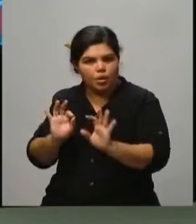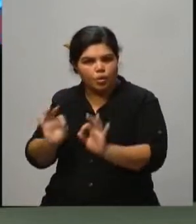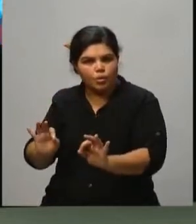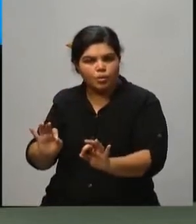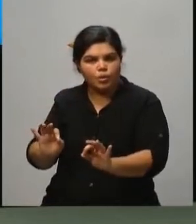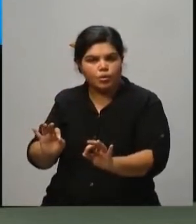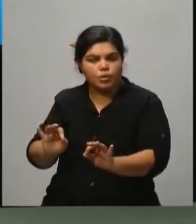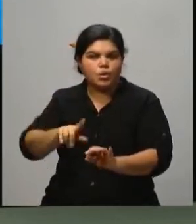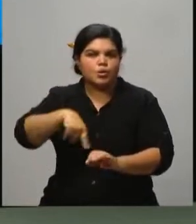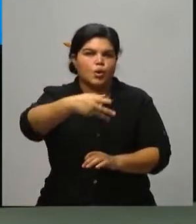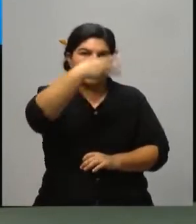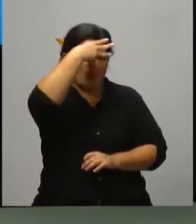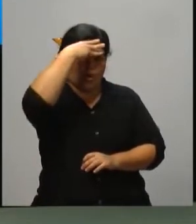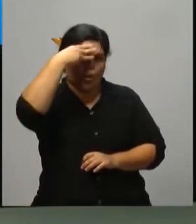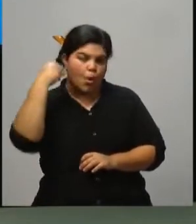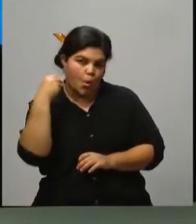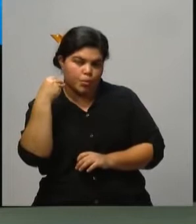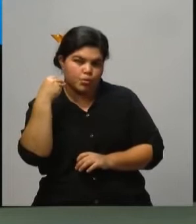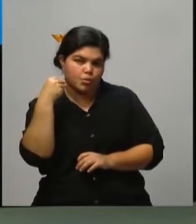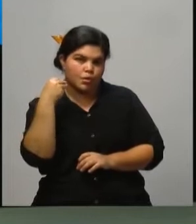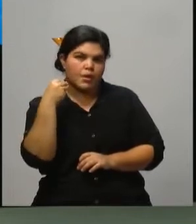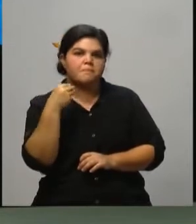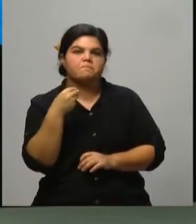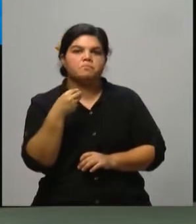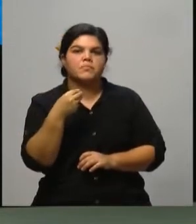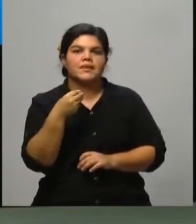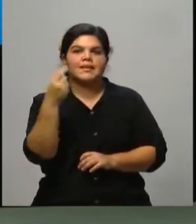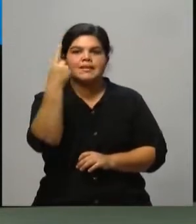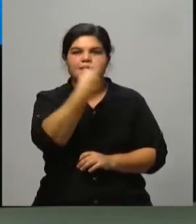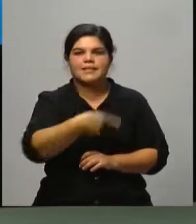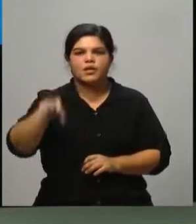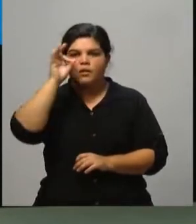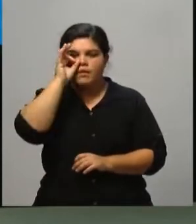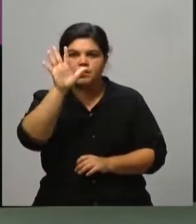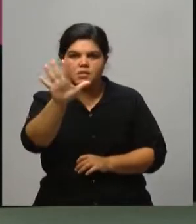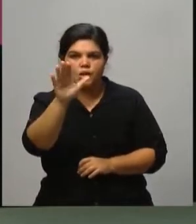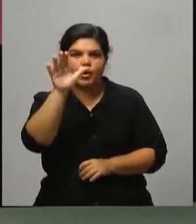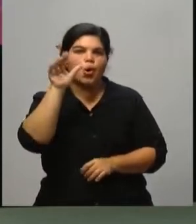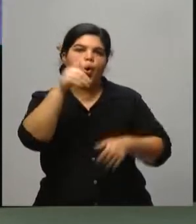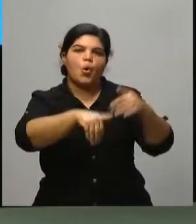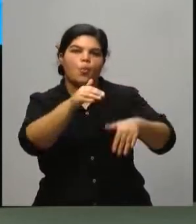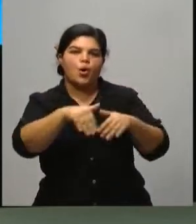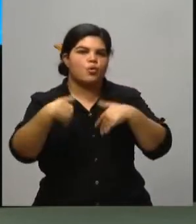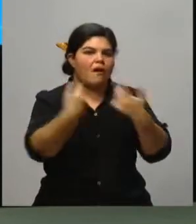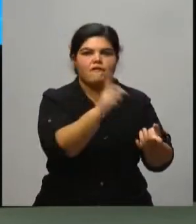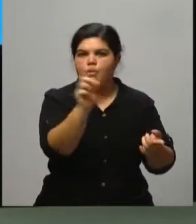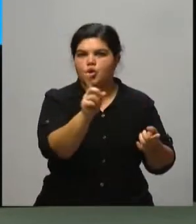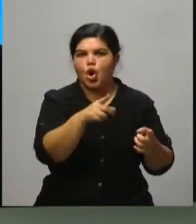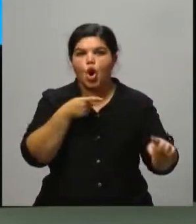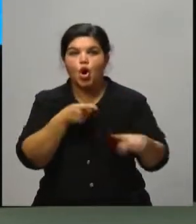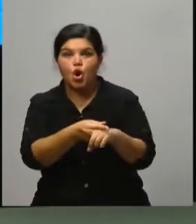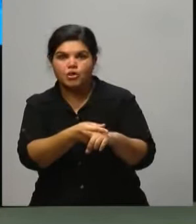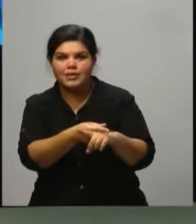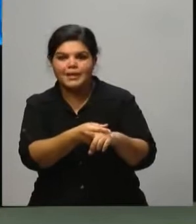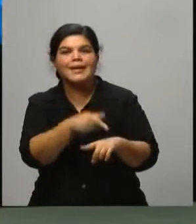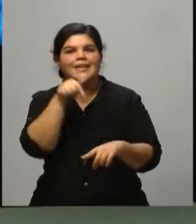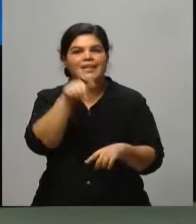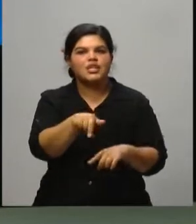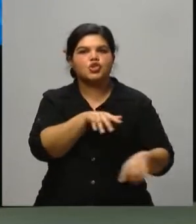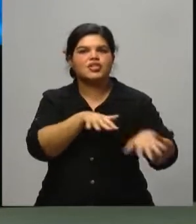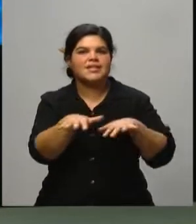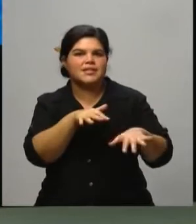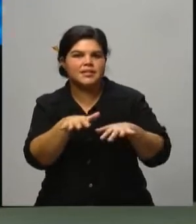He tenido estudiantes que militan en espacios políticos y son muy valiosos en diferentes fuerzas políticas. Y creo que lo que